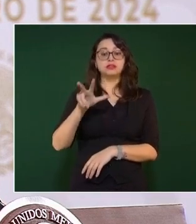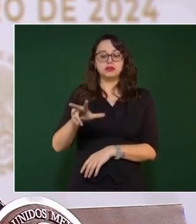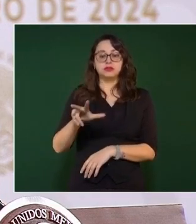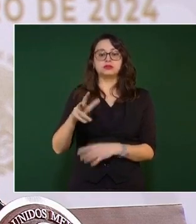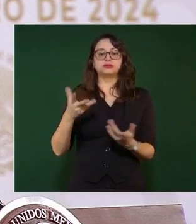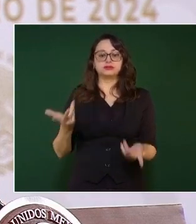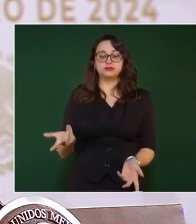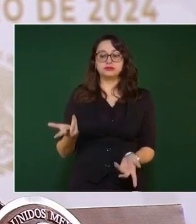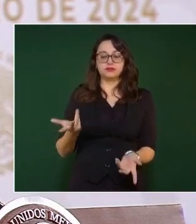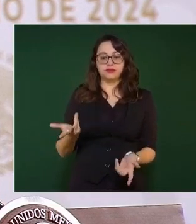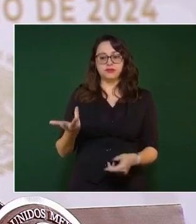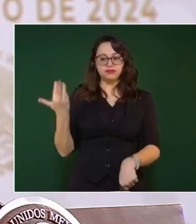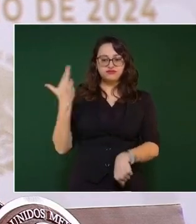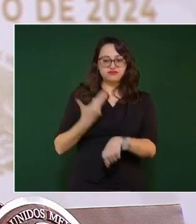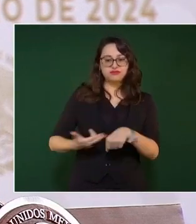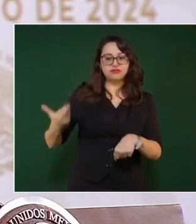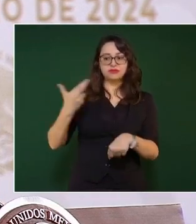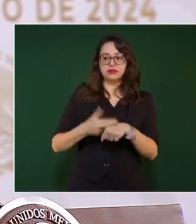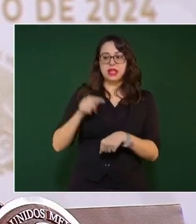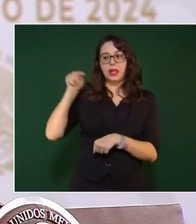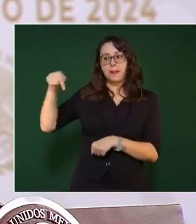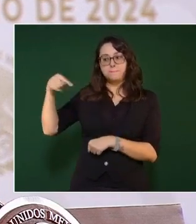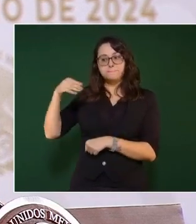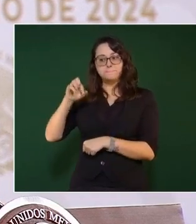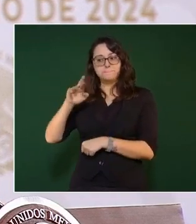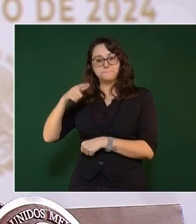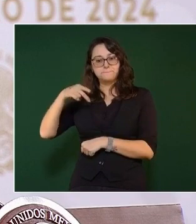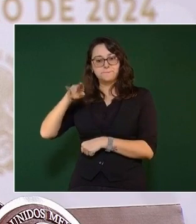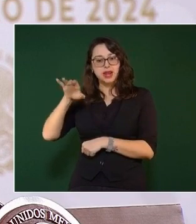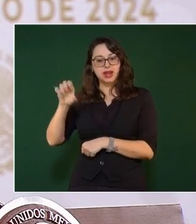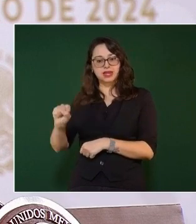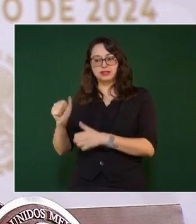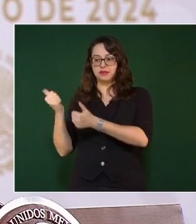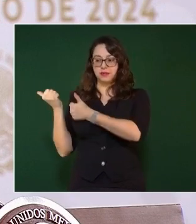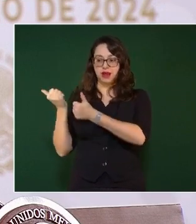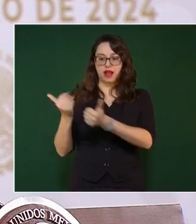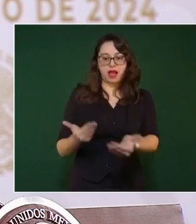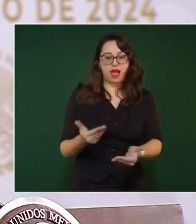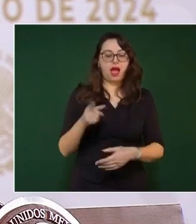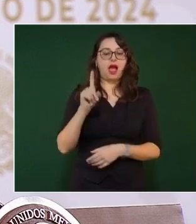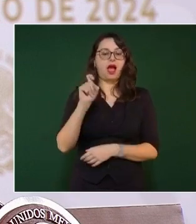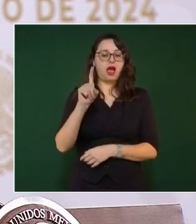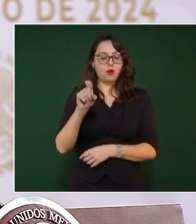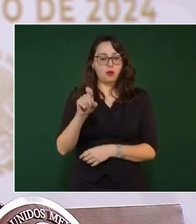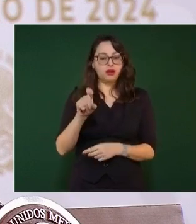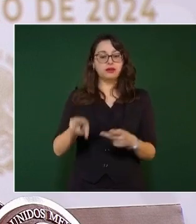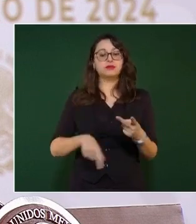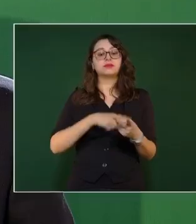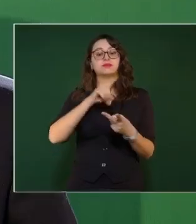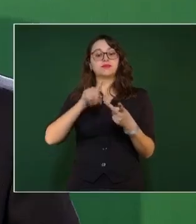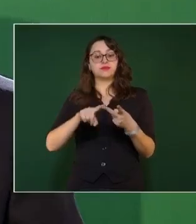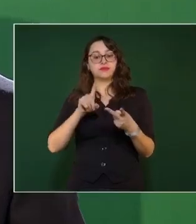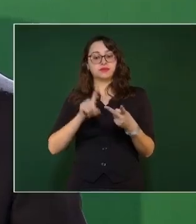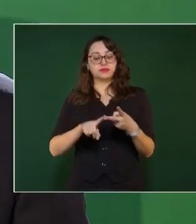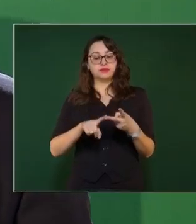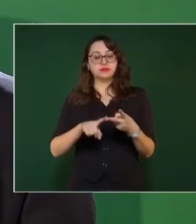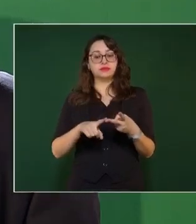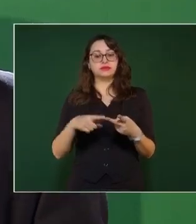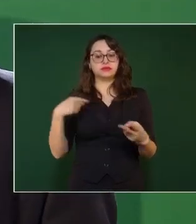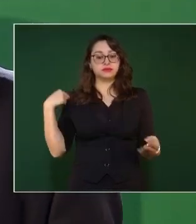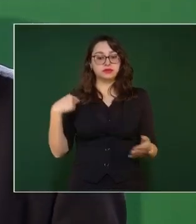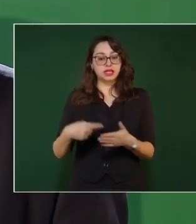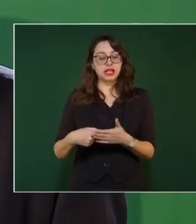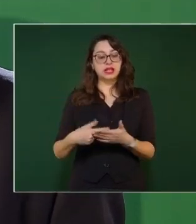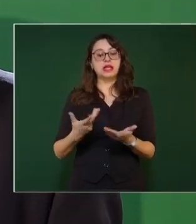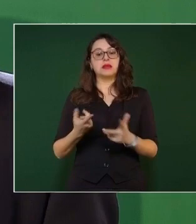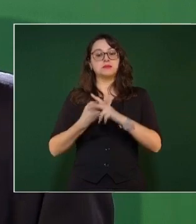agua del marqués hacia el convento de la Cruz. Después, a principios de este siglo,